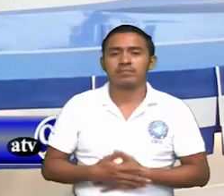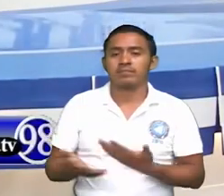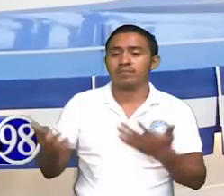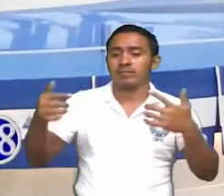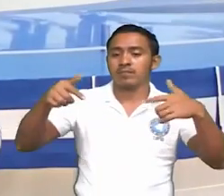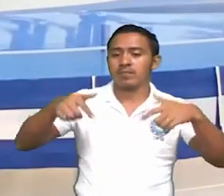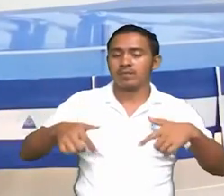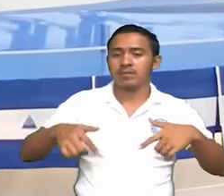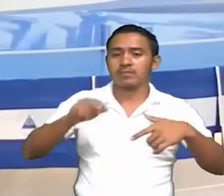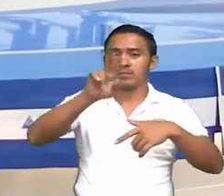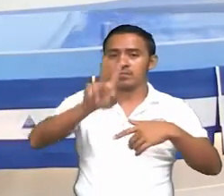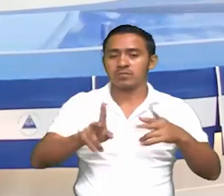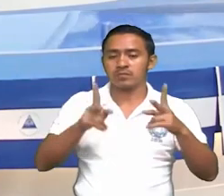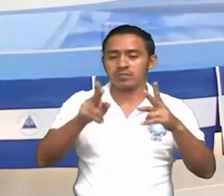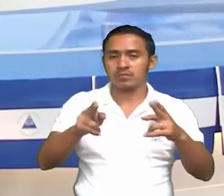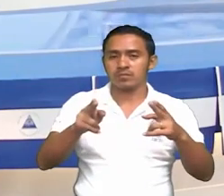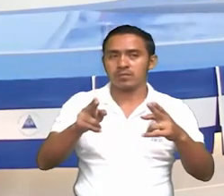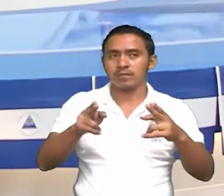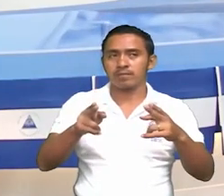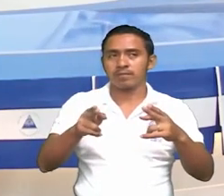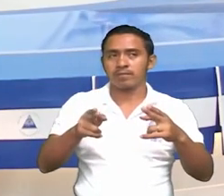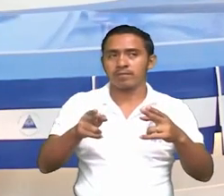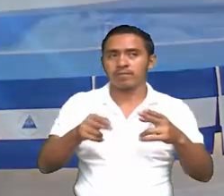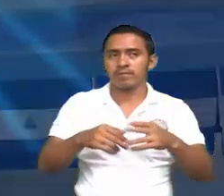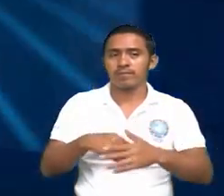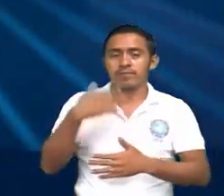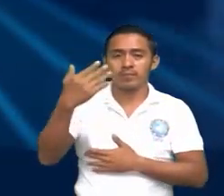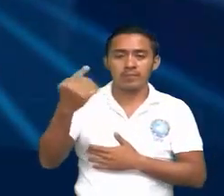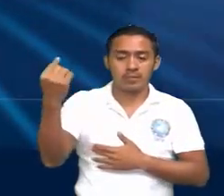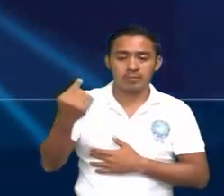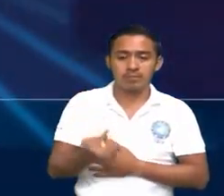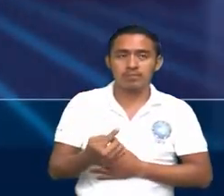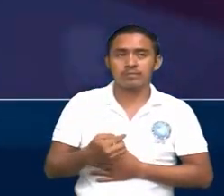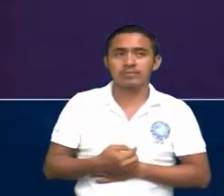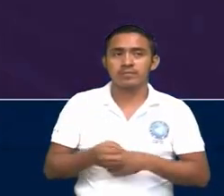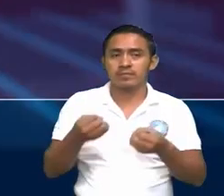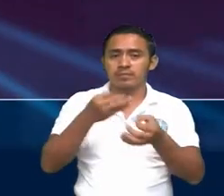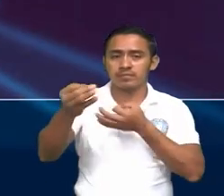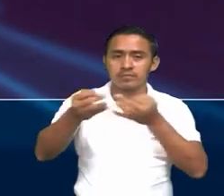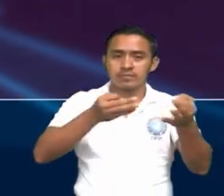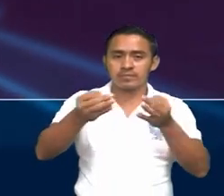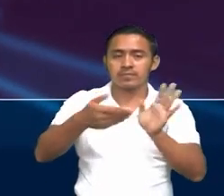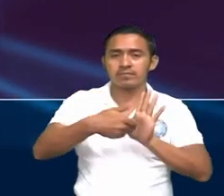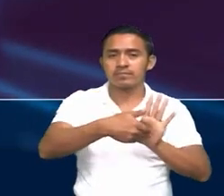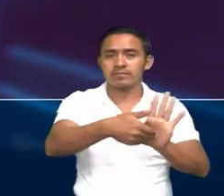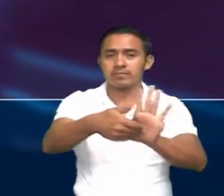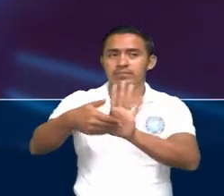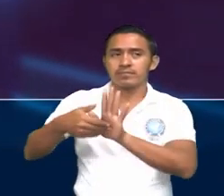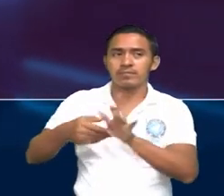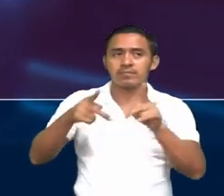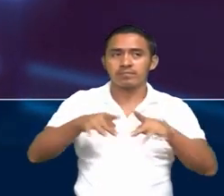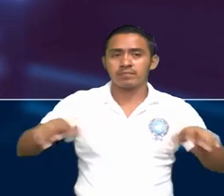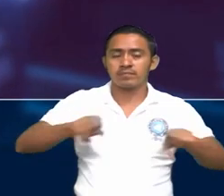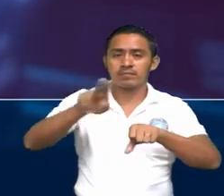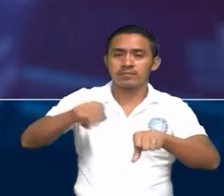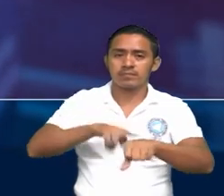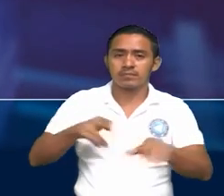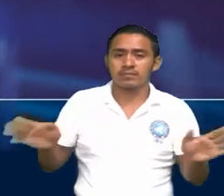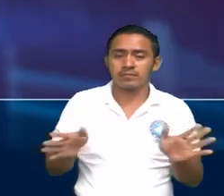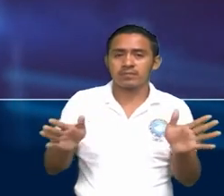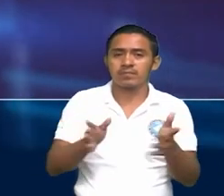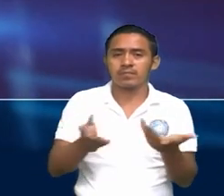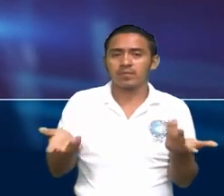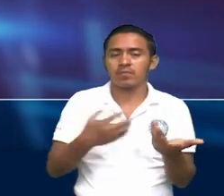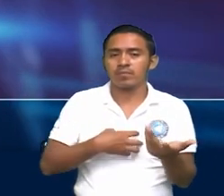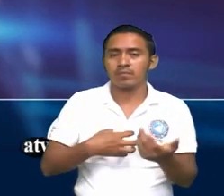Nos vamos al segundo corte informativo. Al regresar, daremos detalles de la presentación del Plan Nacional de Promoción de